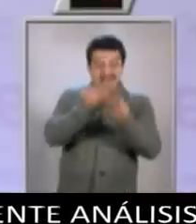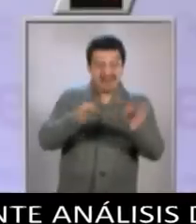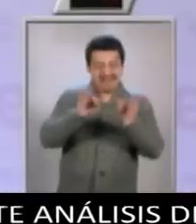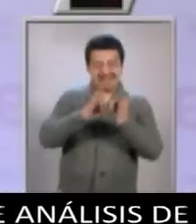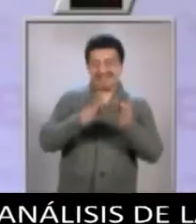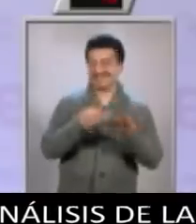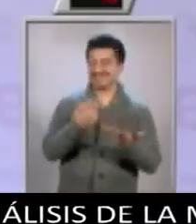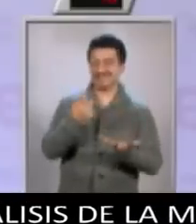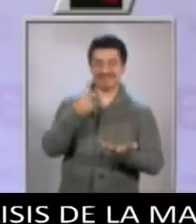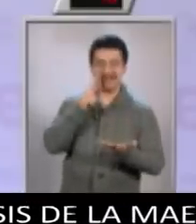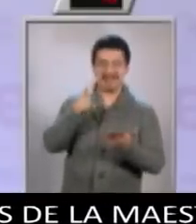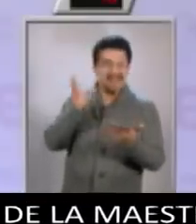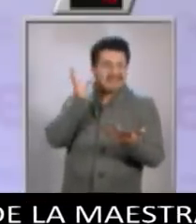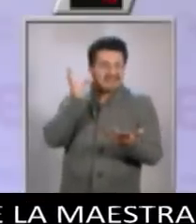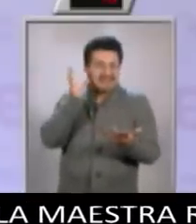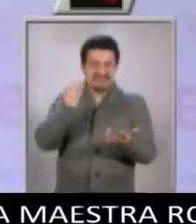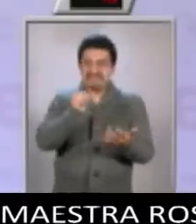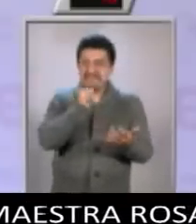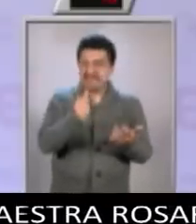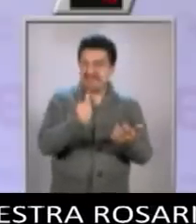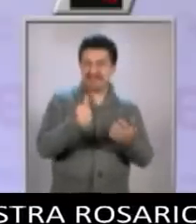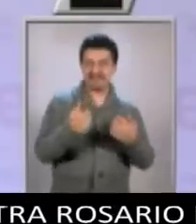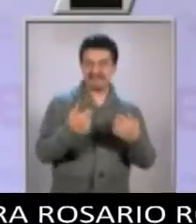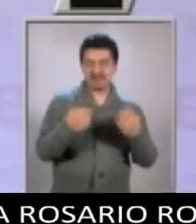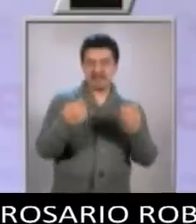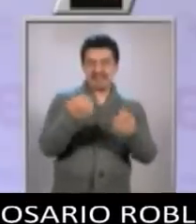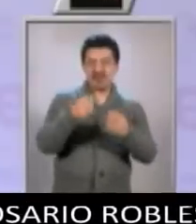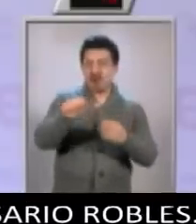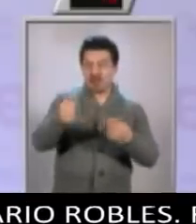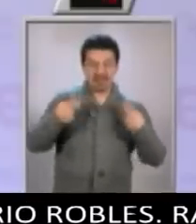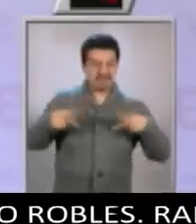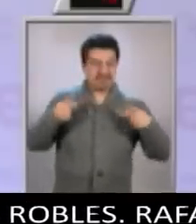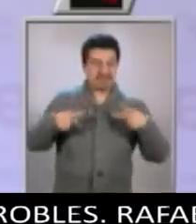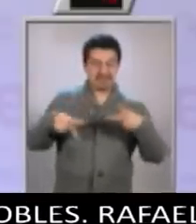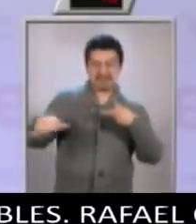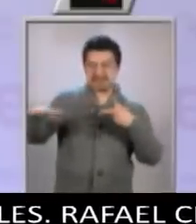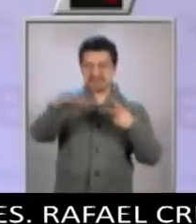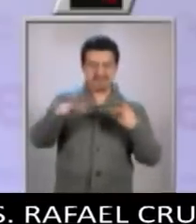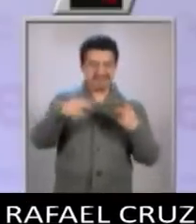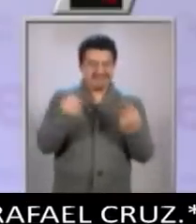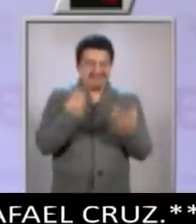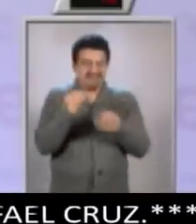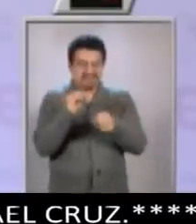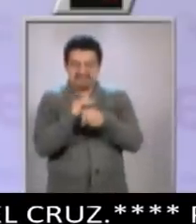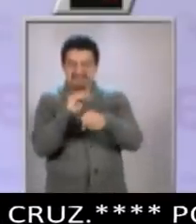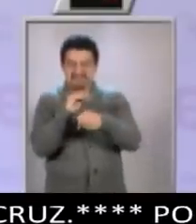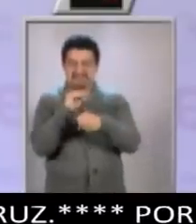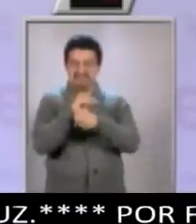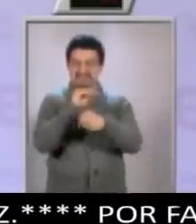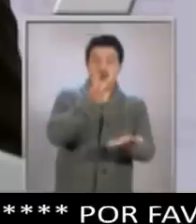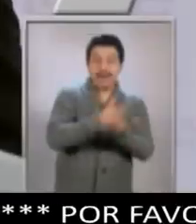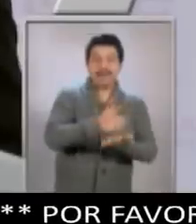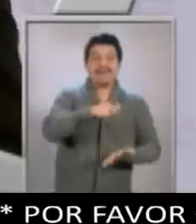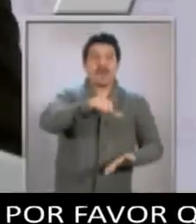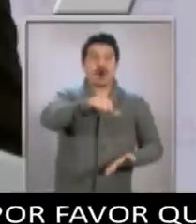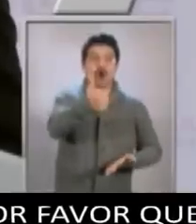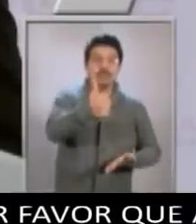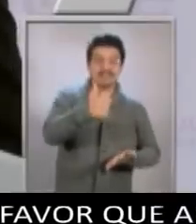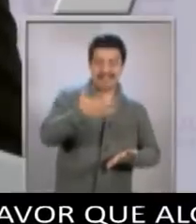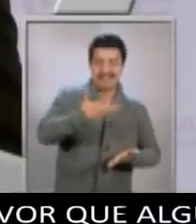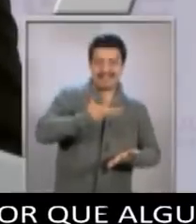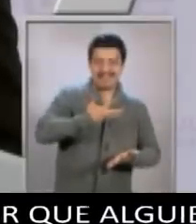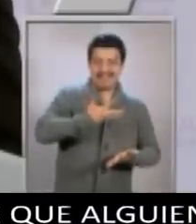en la moderadora, en mí, y no enfocarse pues en lo bien que pudieron haber dicho que lo hizo